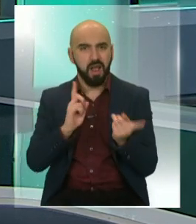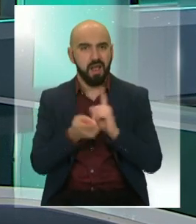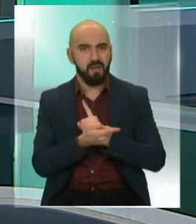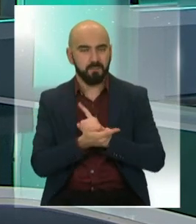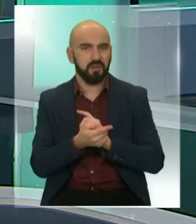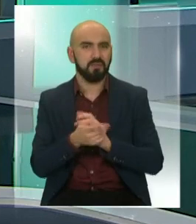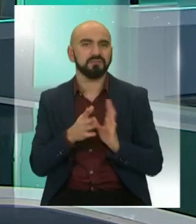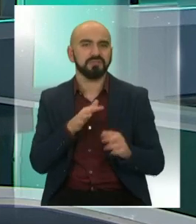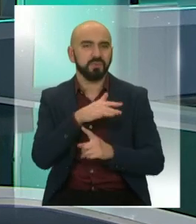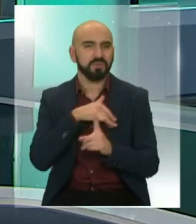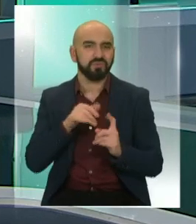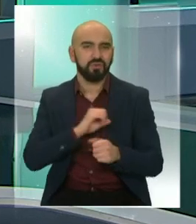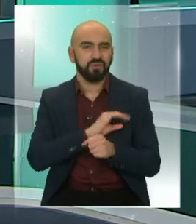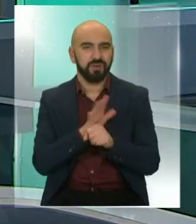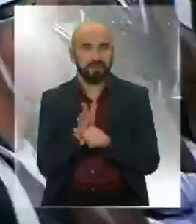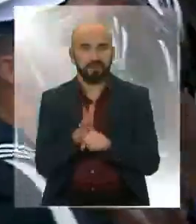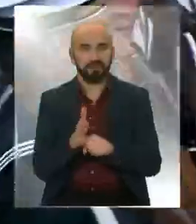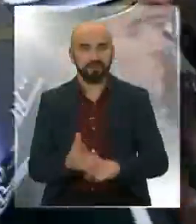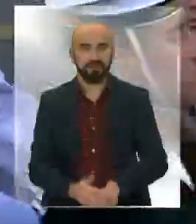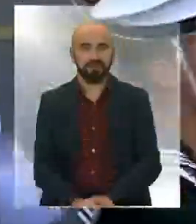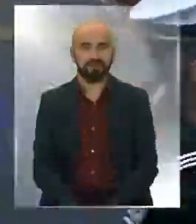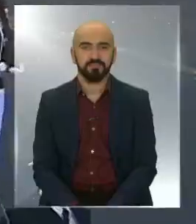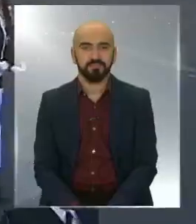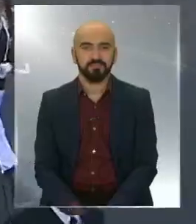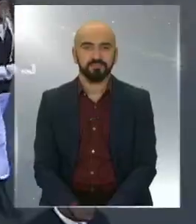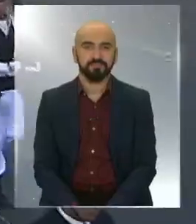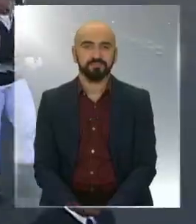reportaje de Javier Pontillo.